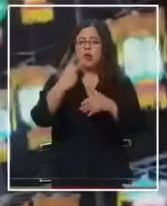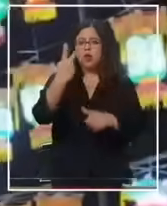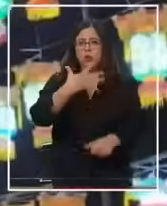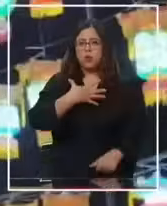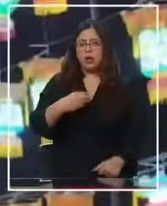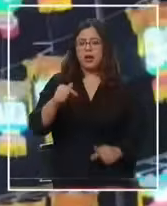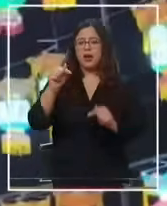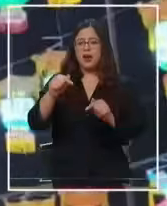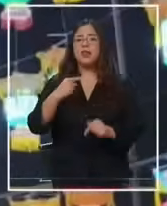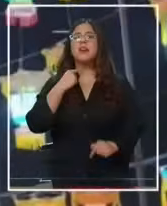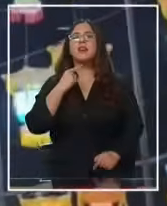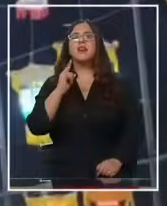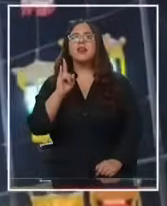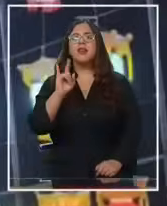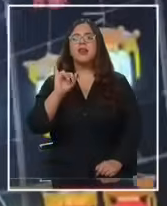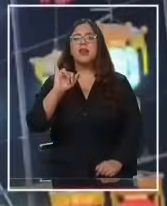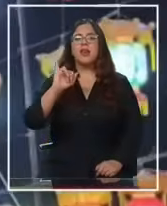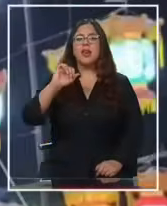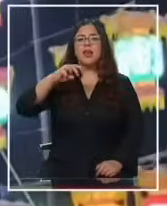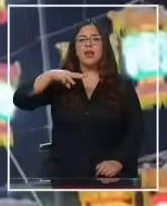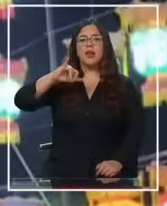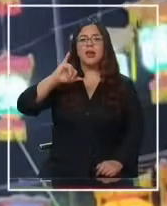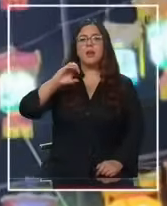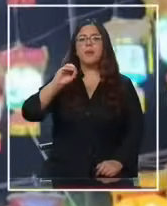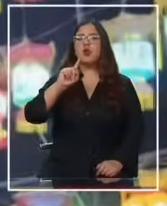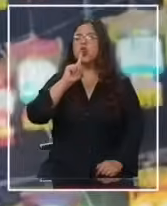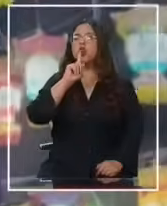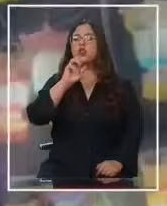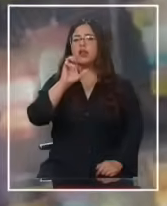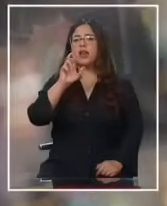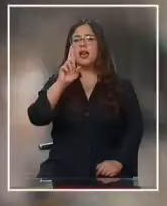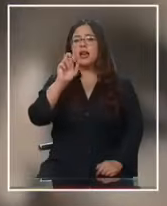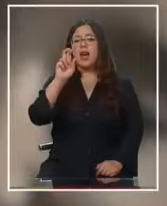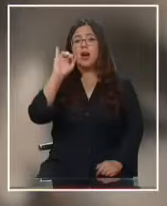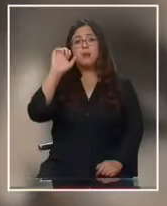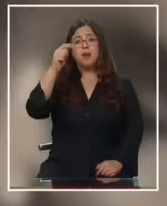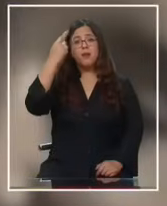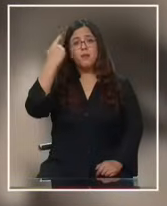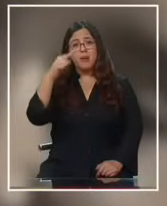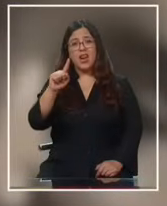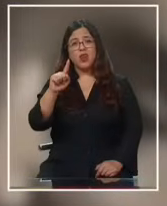Tuvo sesiones de quimioterapia, pero aún así desarrolló metástasis.